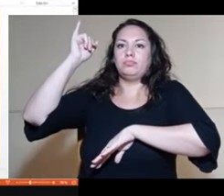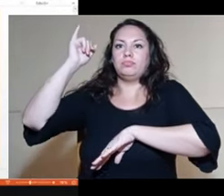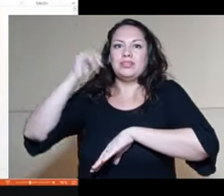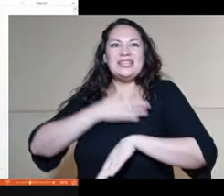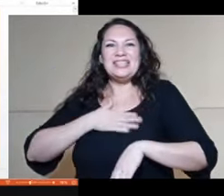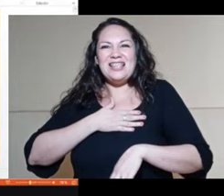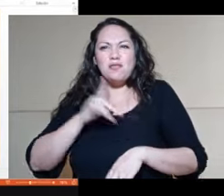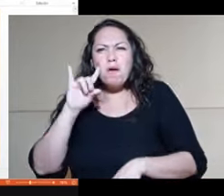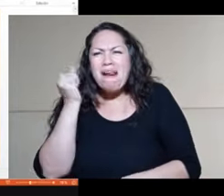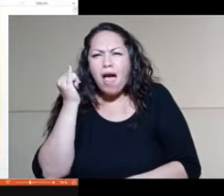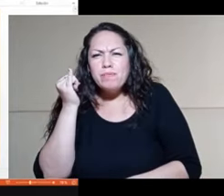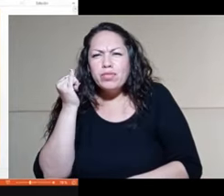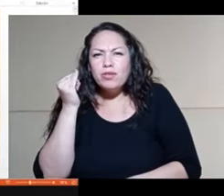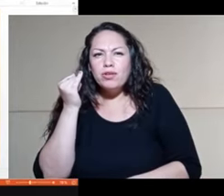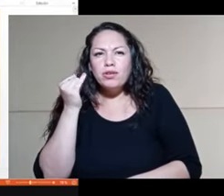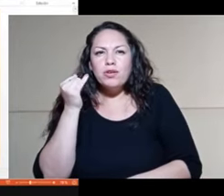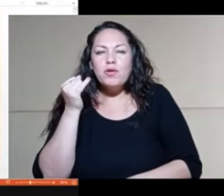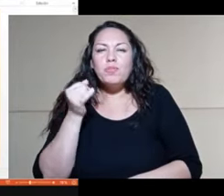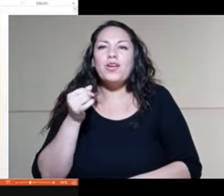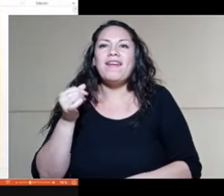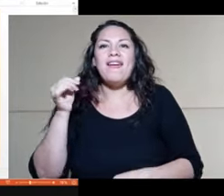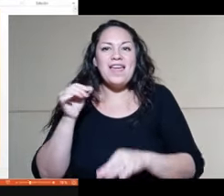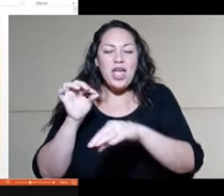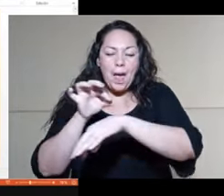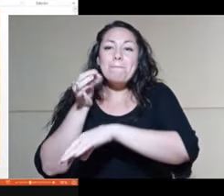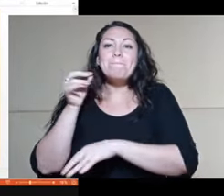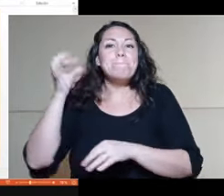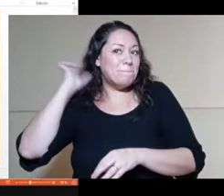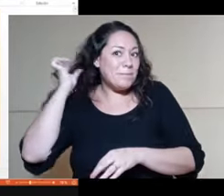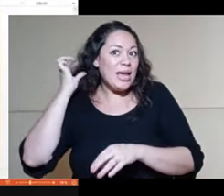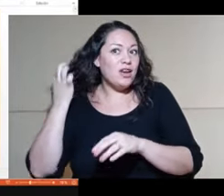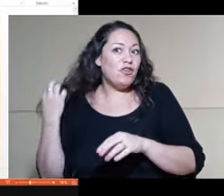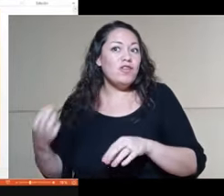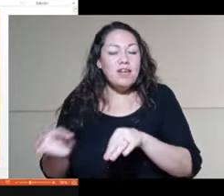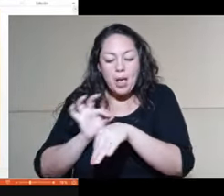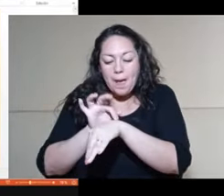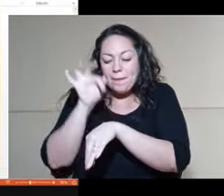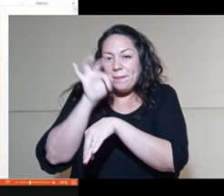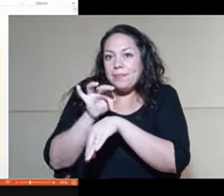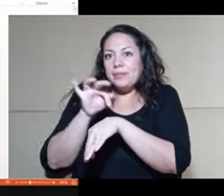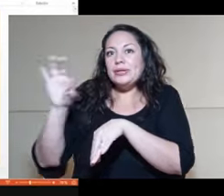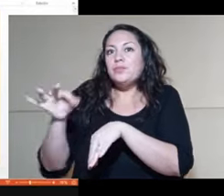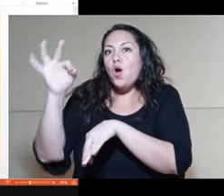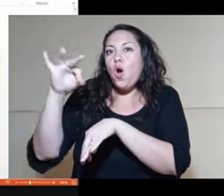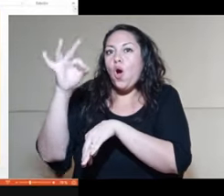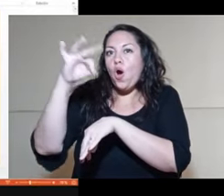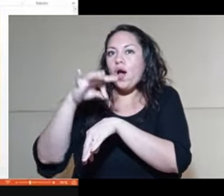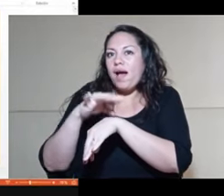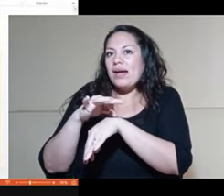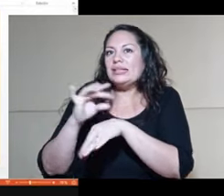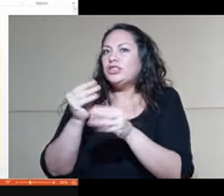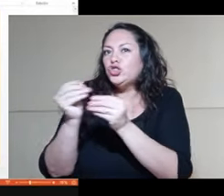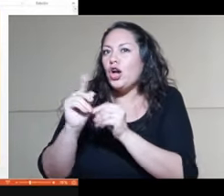sentimos. ¿Por qué lo sentimos? Porque estos corpúsculos están pegados al pelo. Entonces, como se para la mosca cerca al pelo,